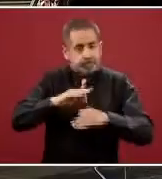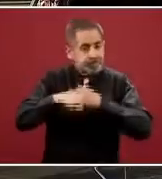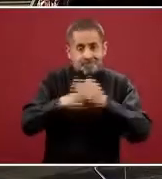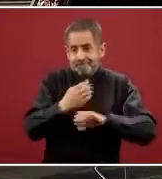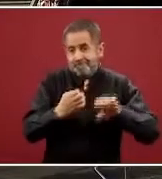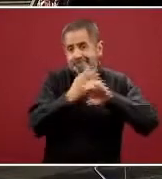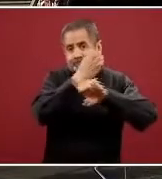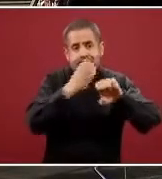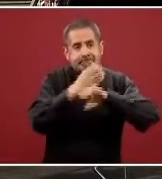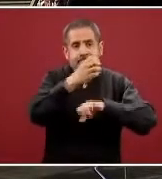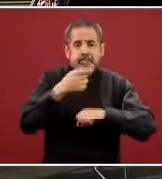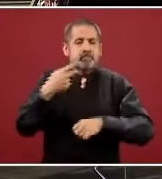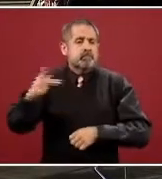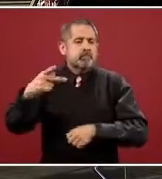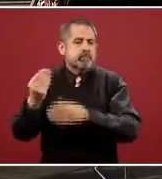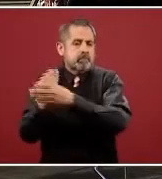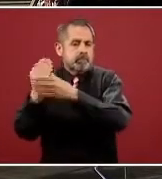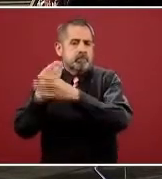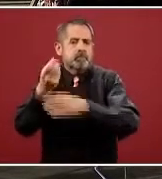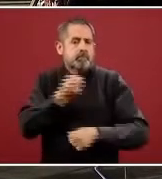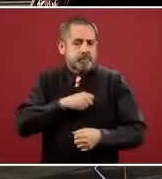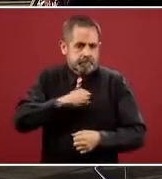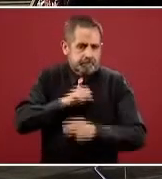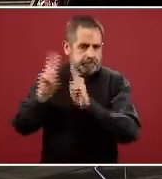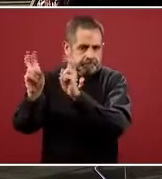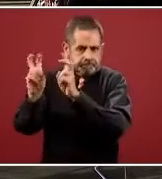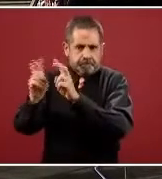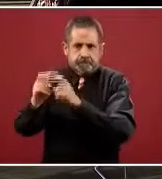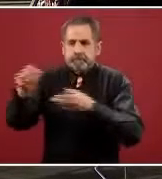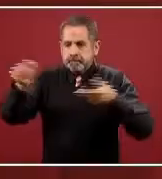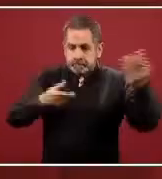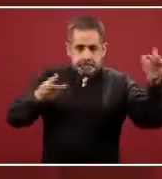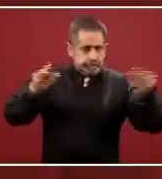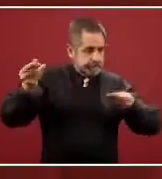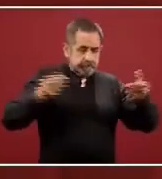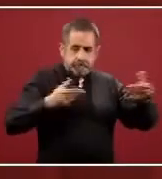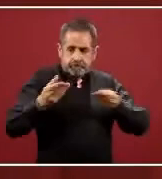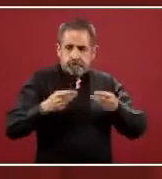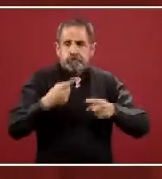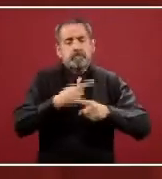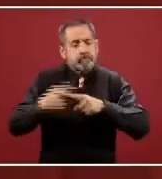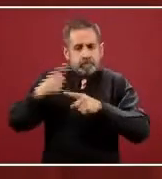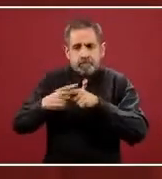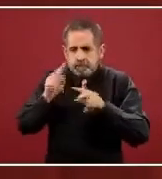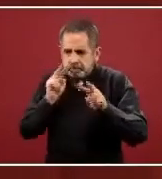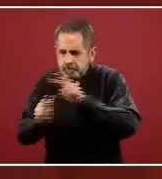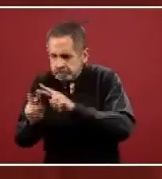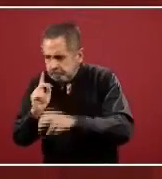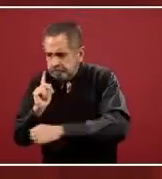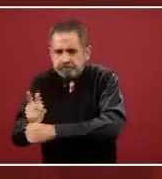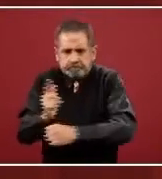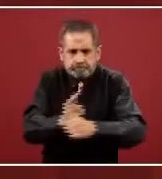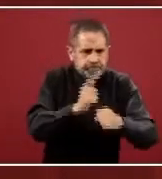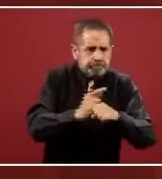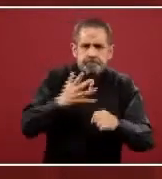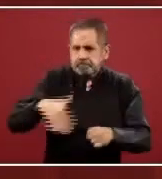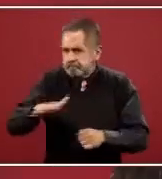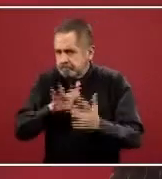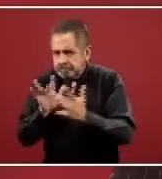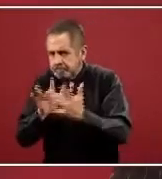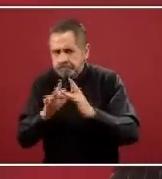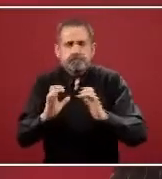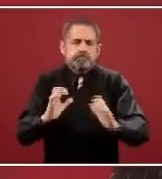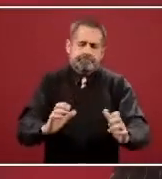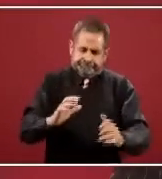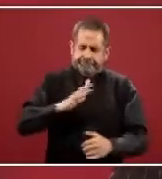de sus sistemas de salud y a través de la vigilancia epidemiológica y otros componentes, están abordando las intervenciones. Por